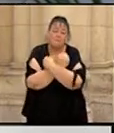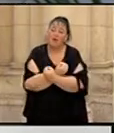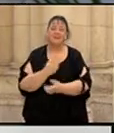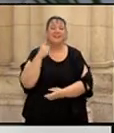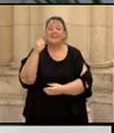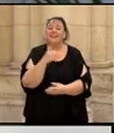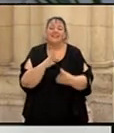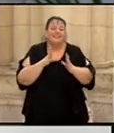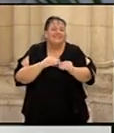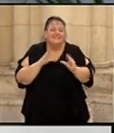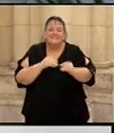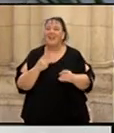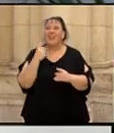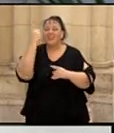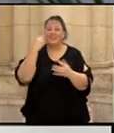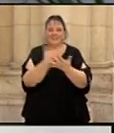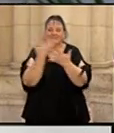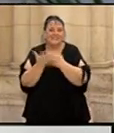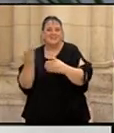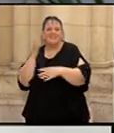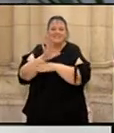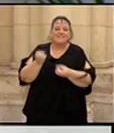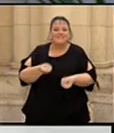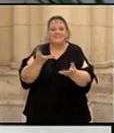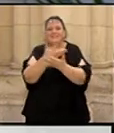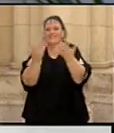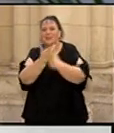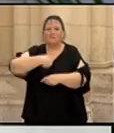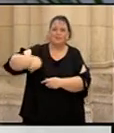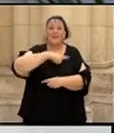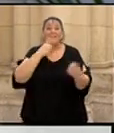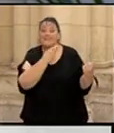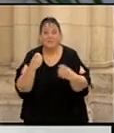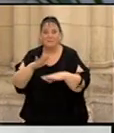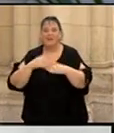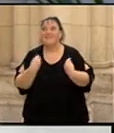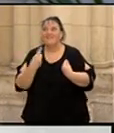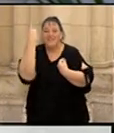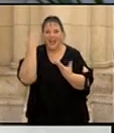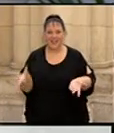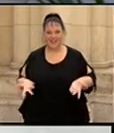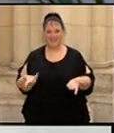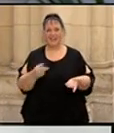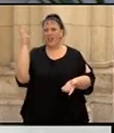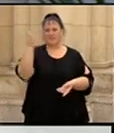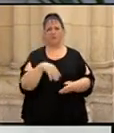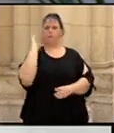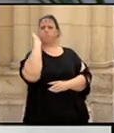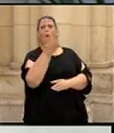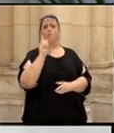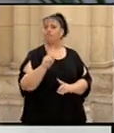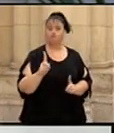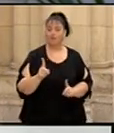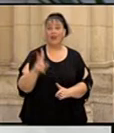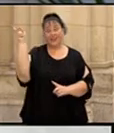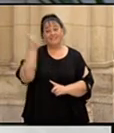la ternura de Dios manifestado entre nosotros y lo necesitamos para vivir. No vino para condenar,